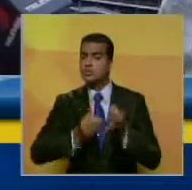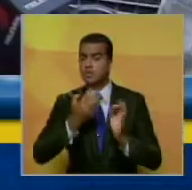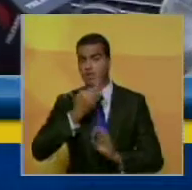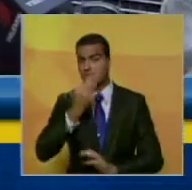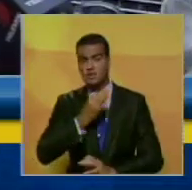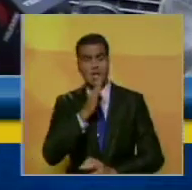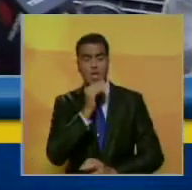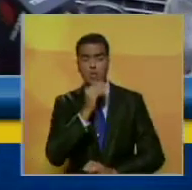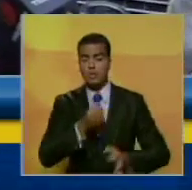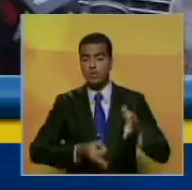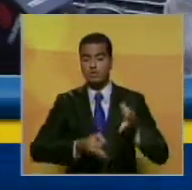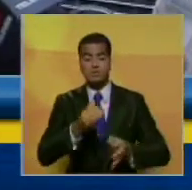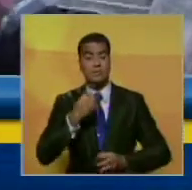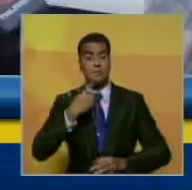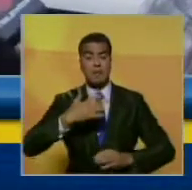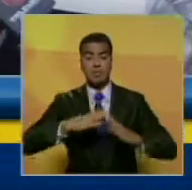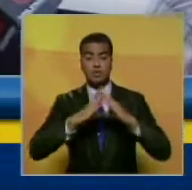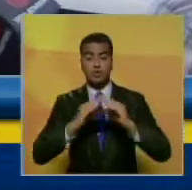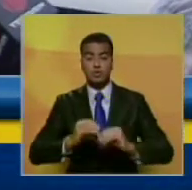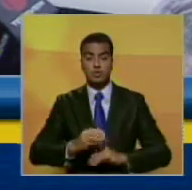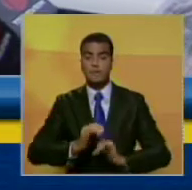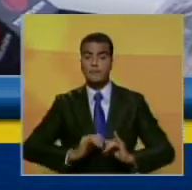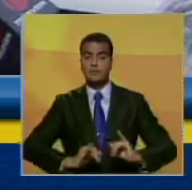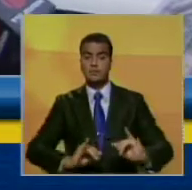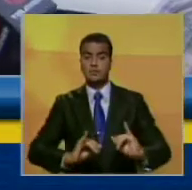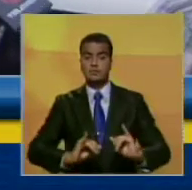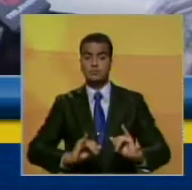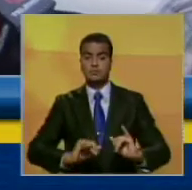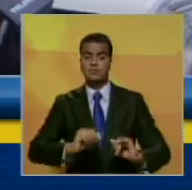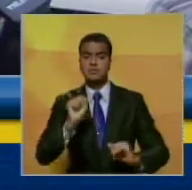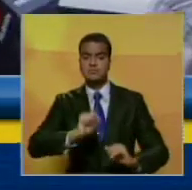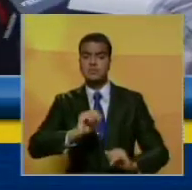aquí no hay justicia, aquí se perdió todo. Mi hijo era contestón.